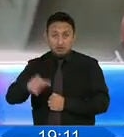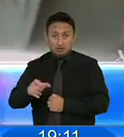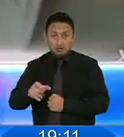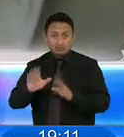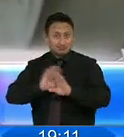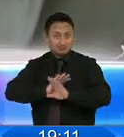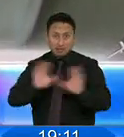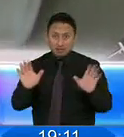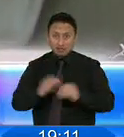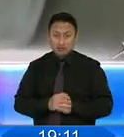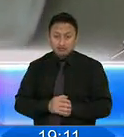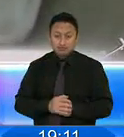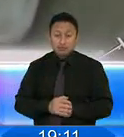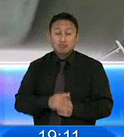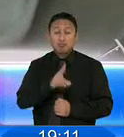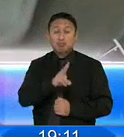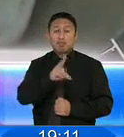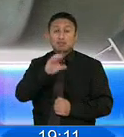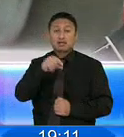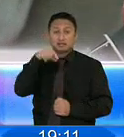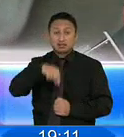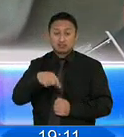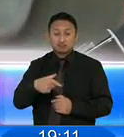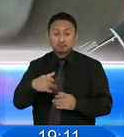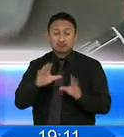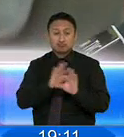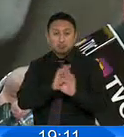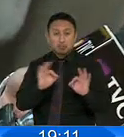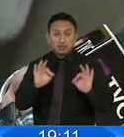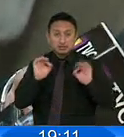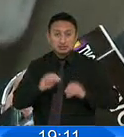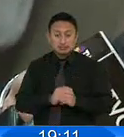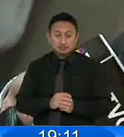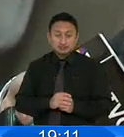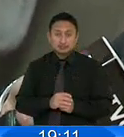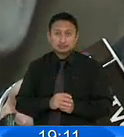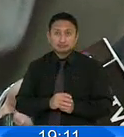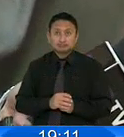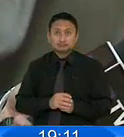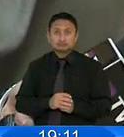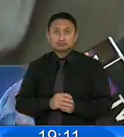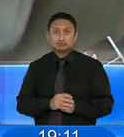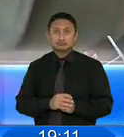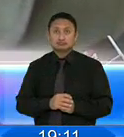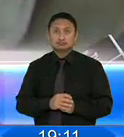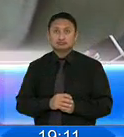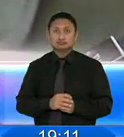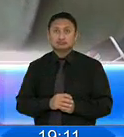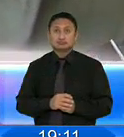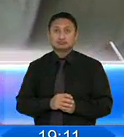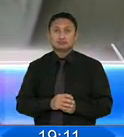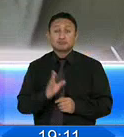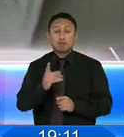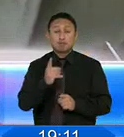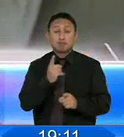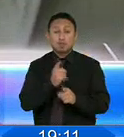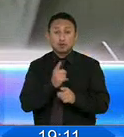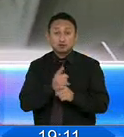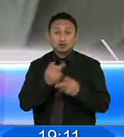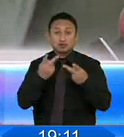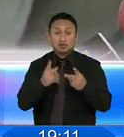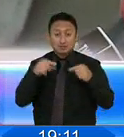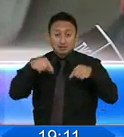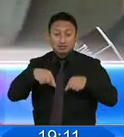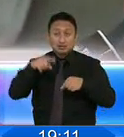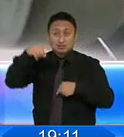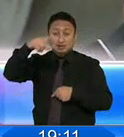ingreso, porque cada 20 inclusive se hace la limpieza y desinfección del material utilizado. Por eso es que también desde estos drones